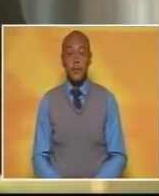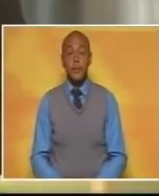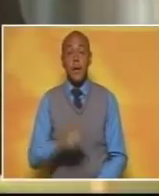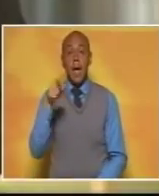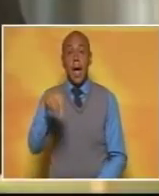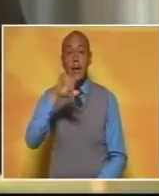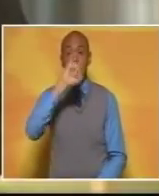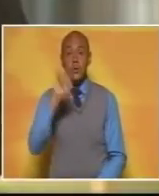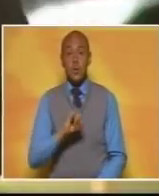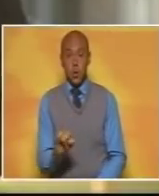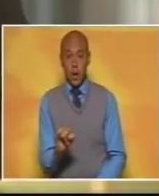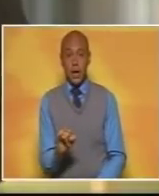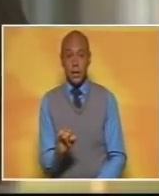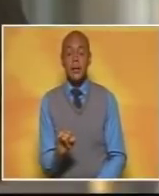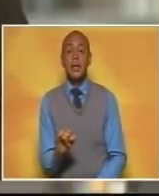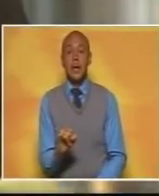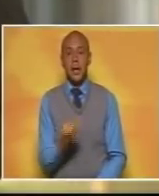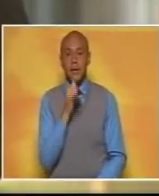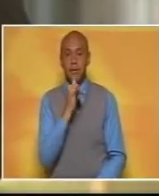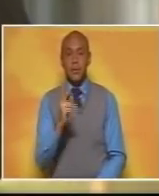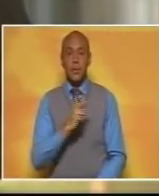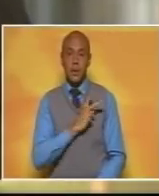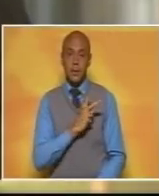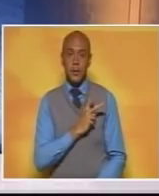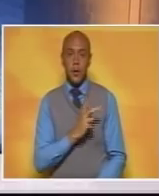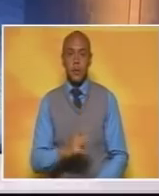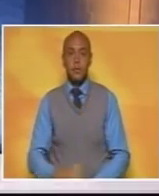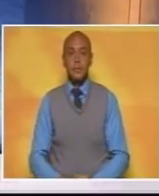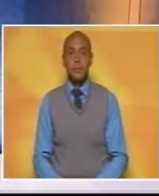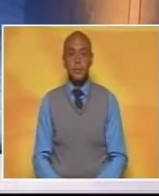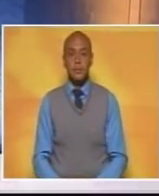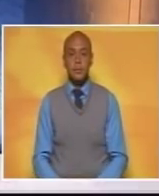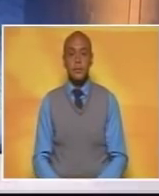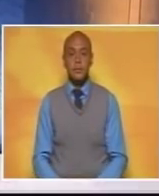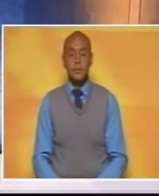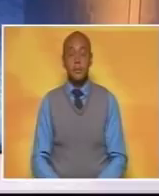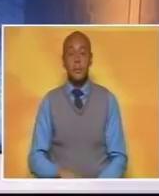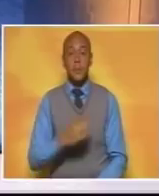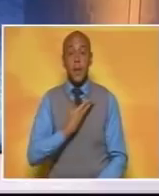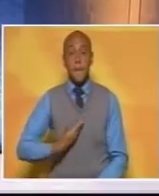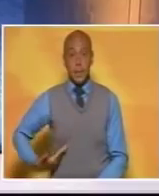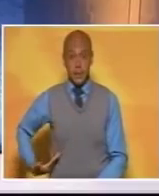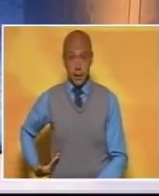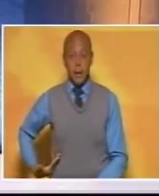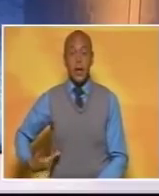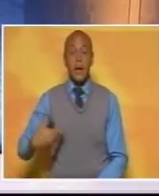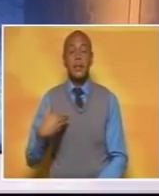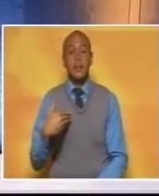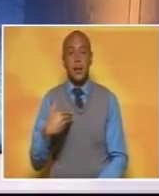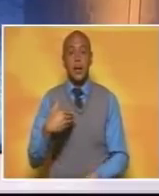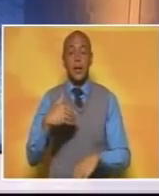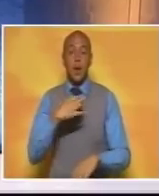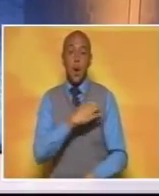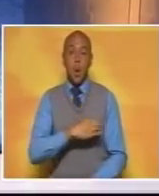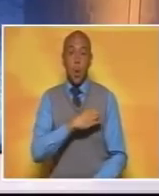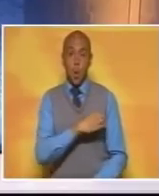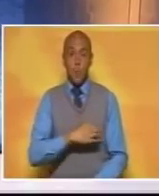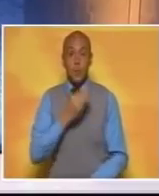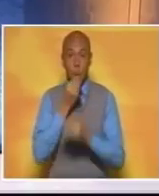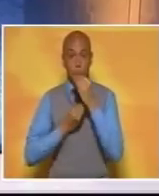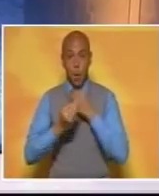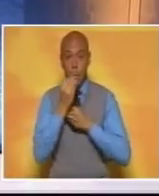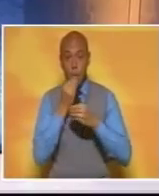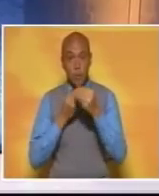estado Zulia, José Leonardo Nava, Noticiero Venevisión. El presidente de la Subcomisión Agroalimentaria de la Asamblea Nacional,